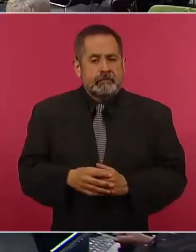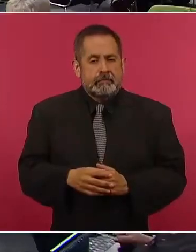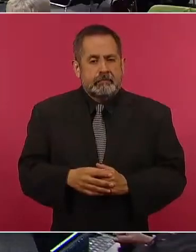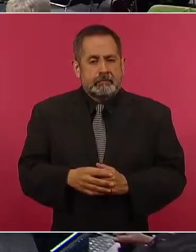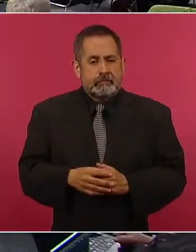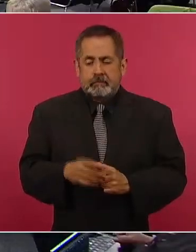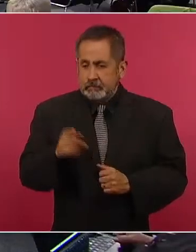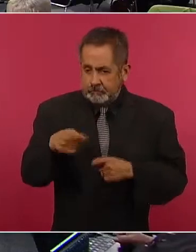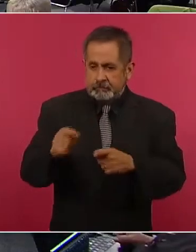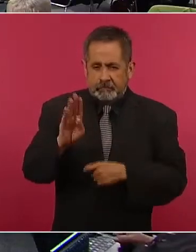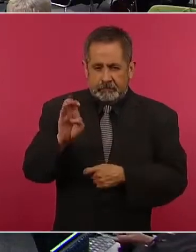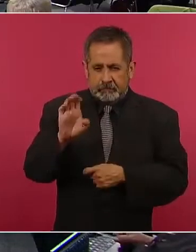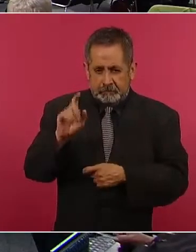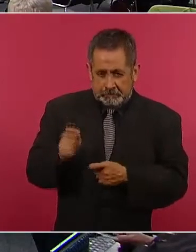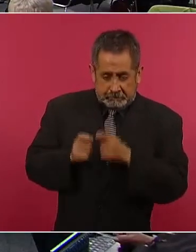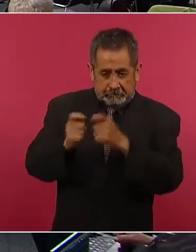tiene una beca,